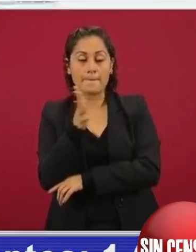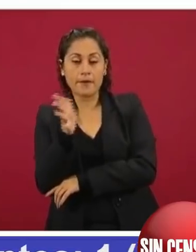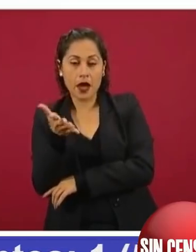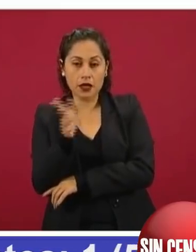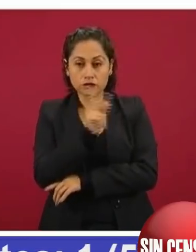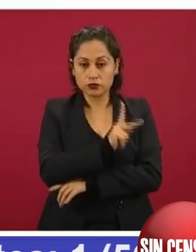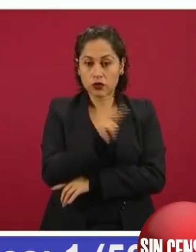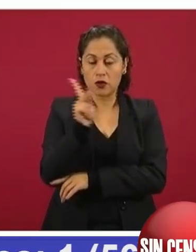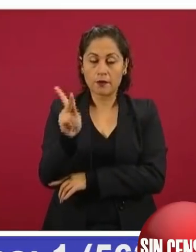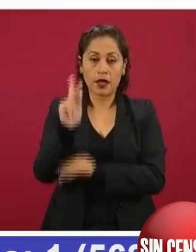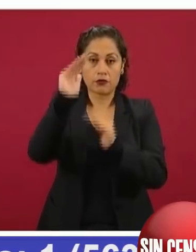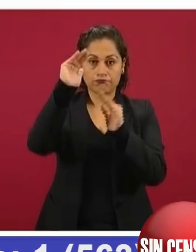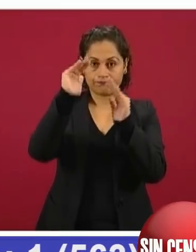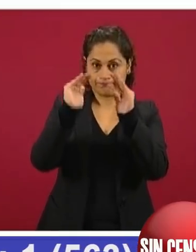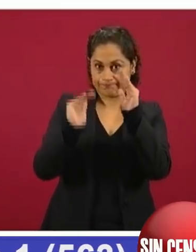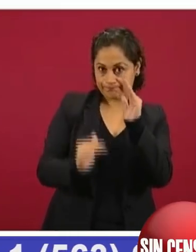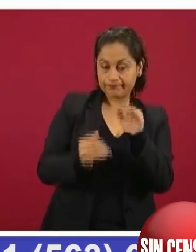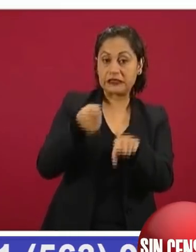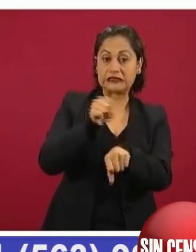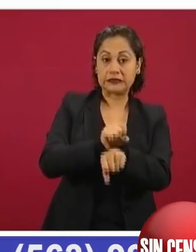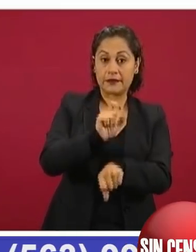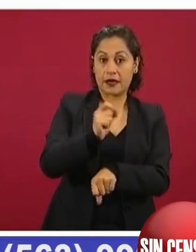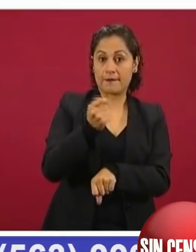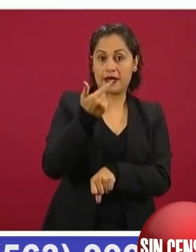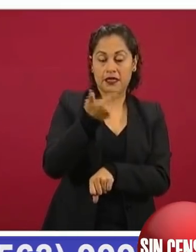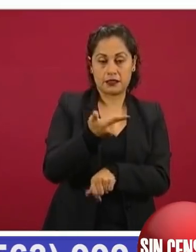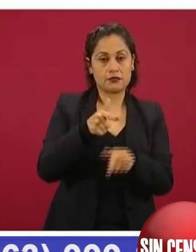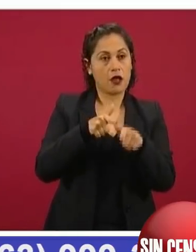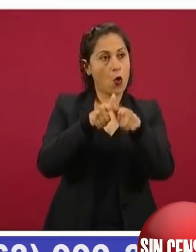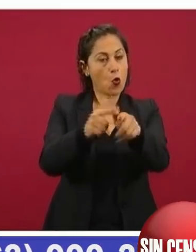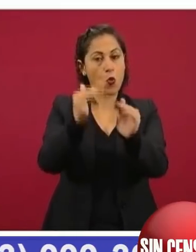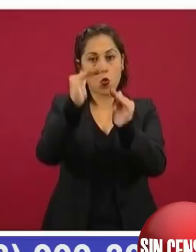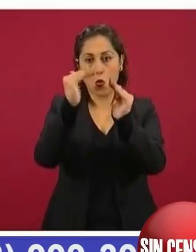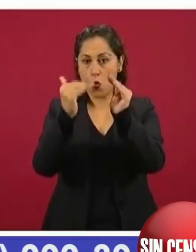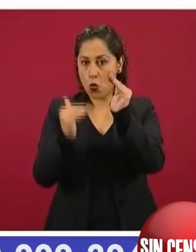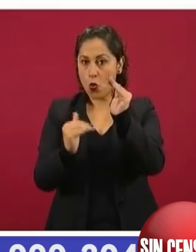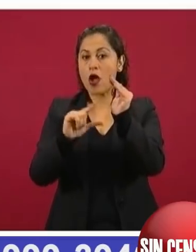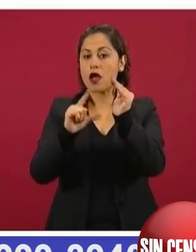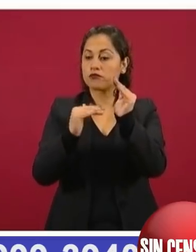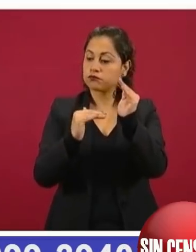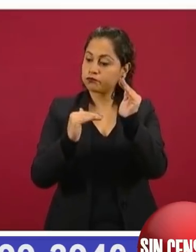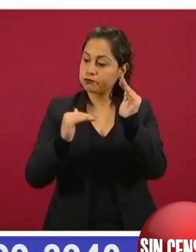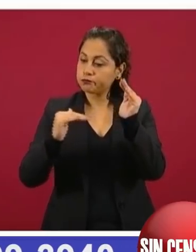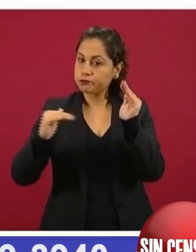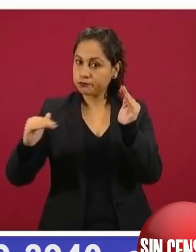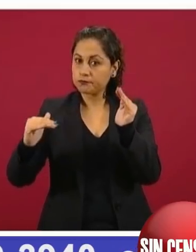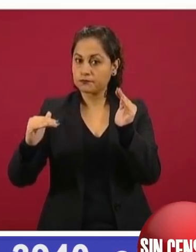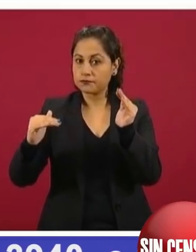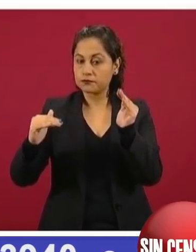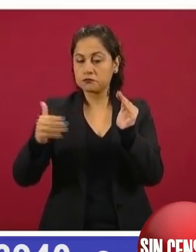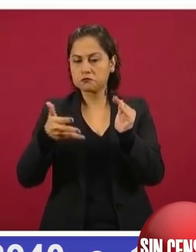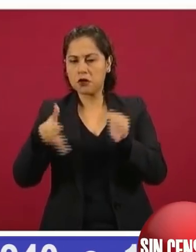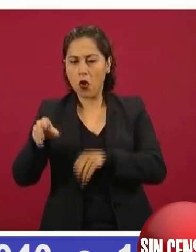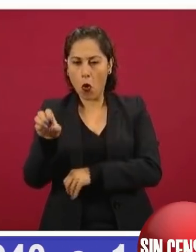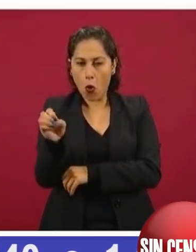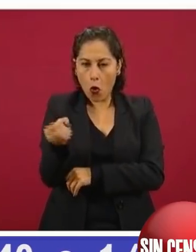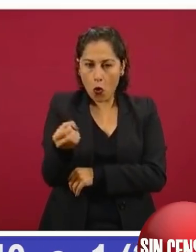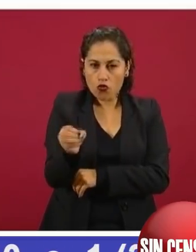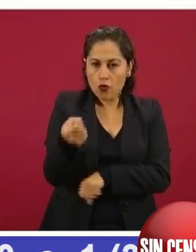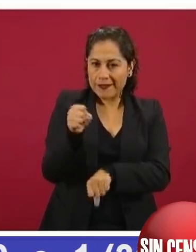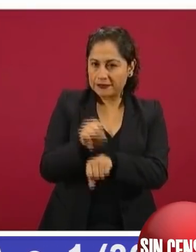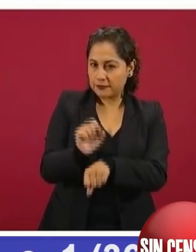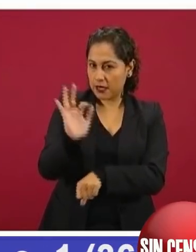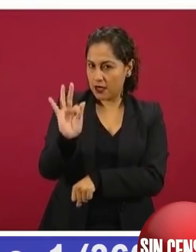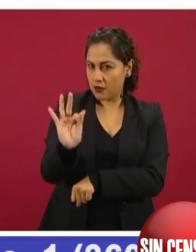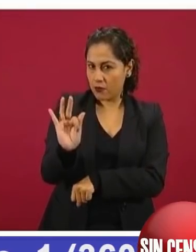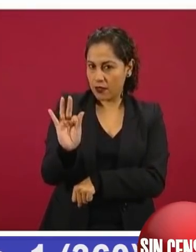tenemos una reducción desde la semana 27, después esta meseta a partir de octubre, la semana 40, el inicio